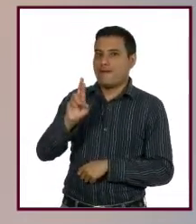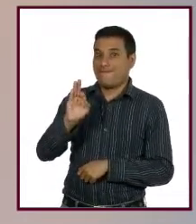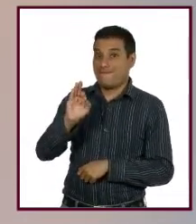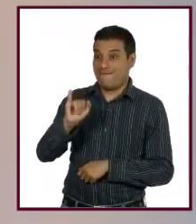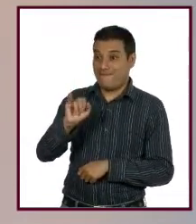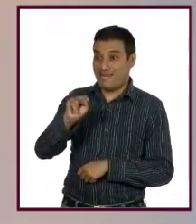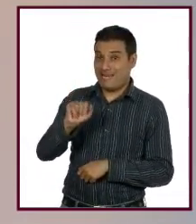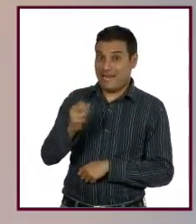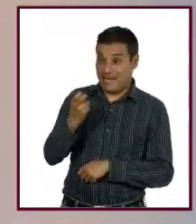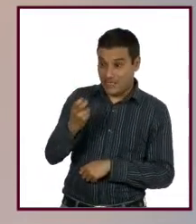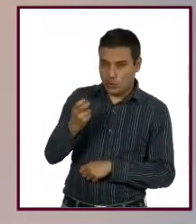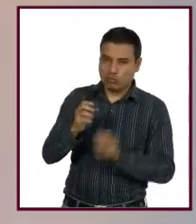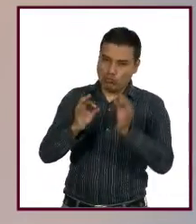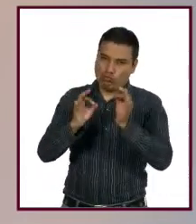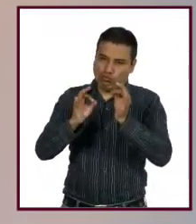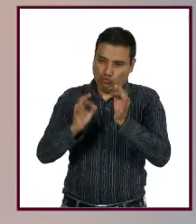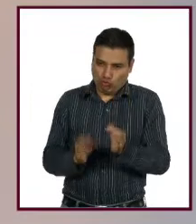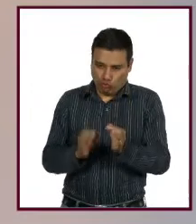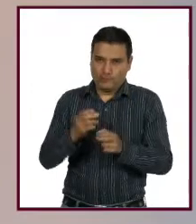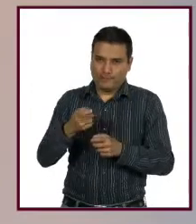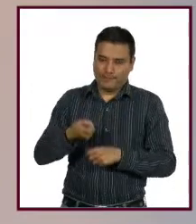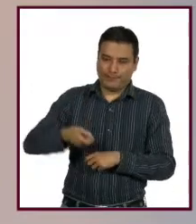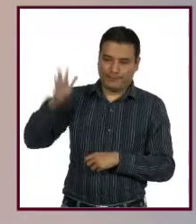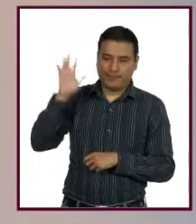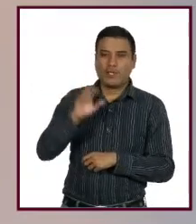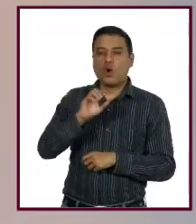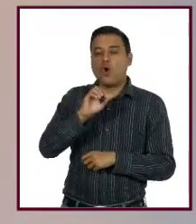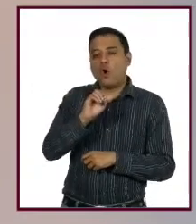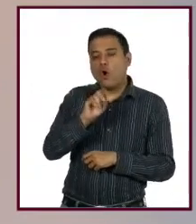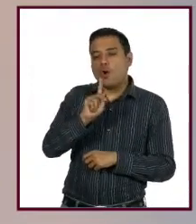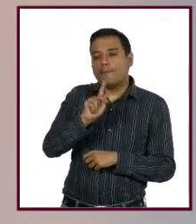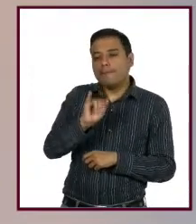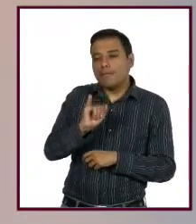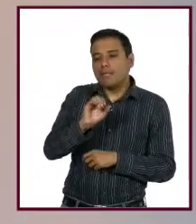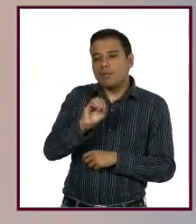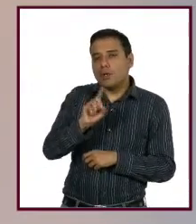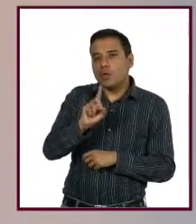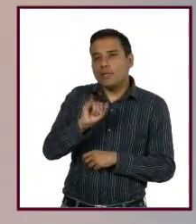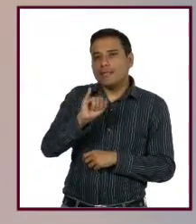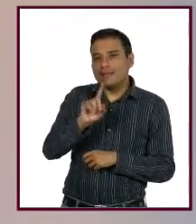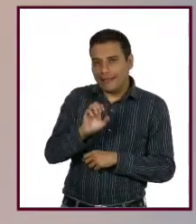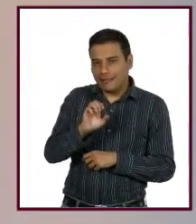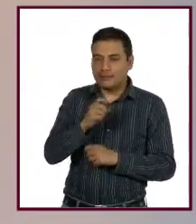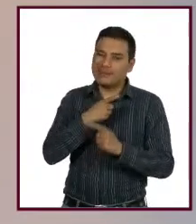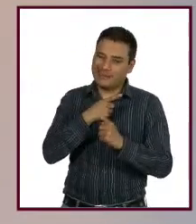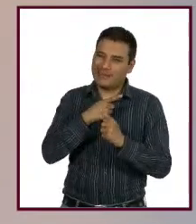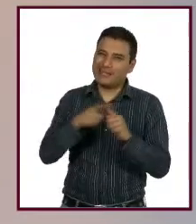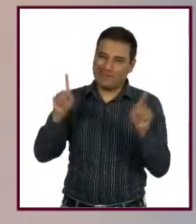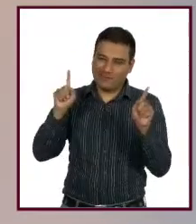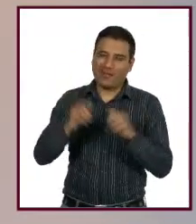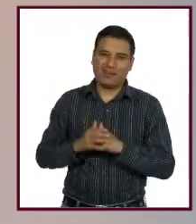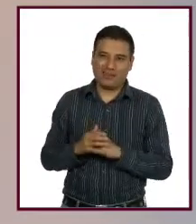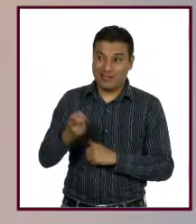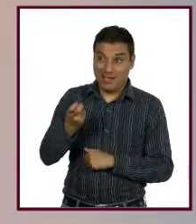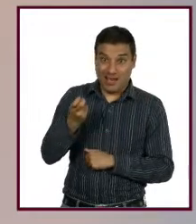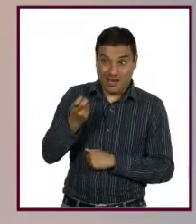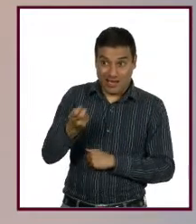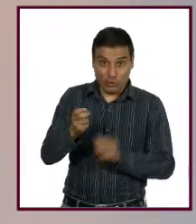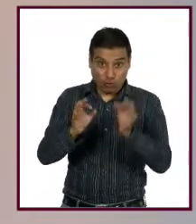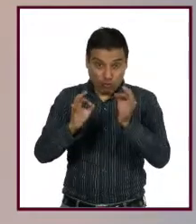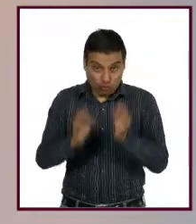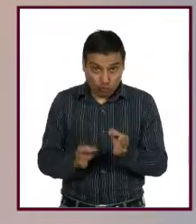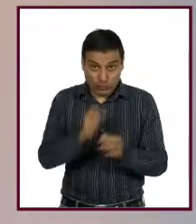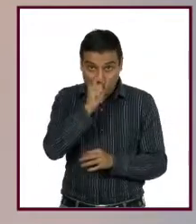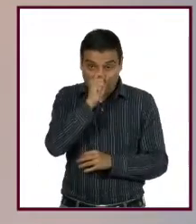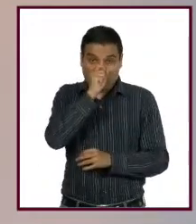un derivado de opioides, así lo podemos definir como un opioide. No cumple con las características de un